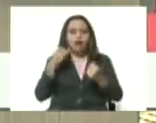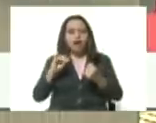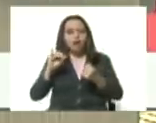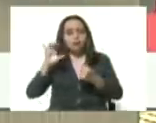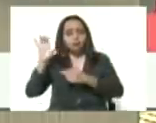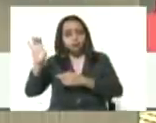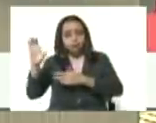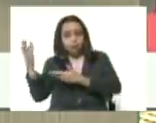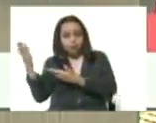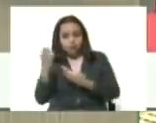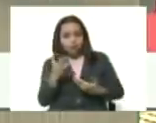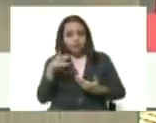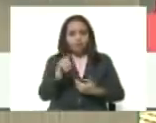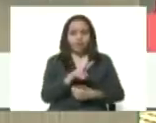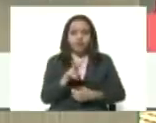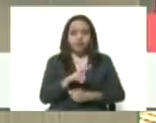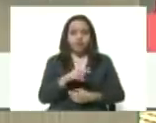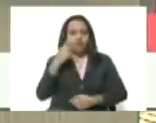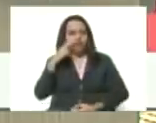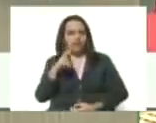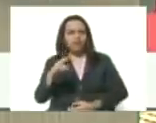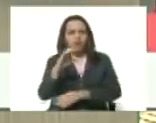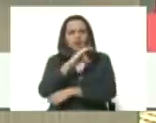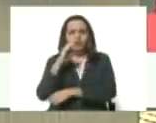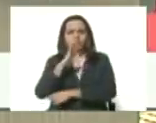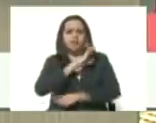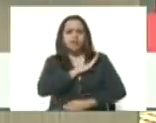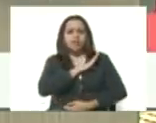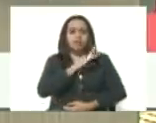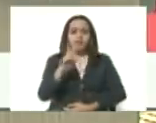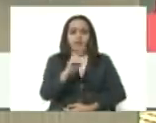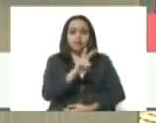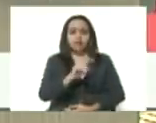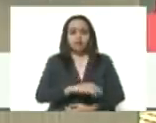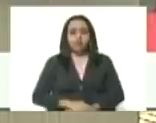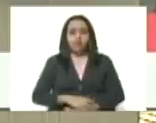importados. Allí vemos que Colombia tiene en Venezuela